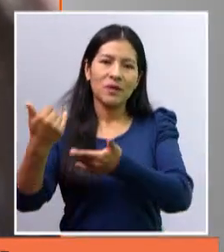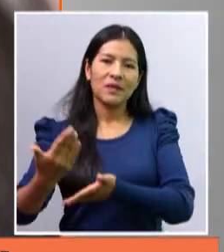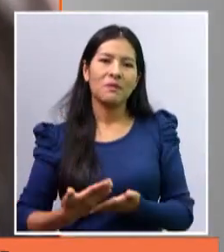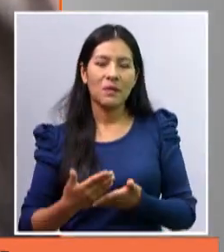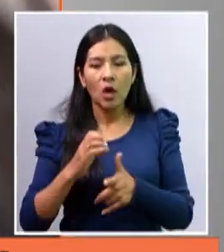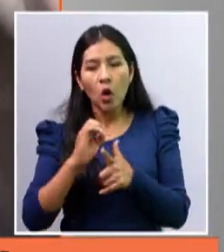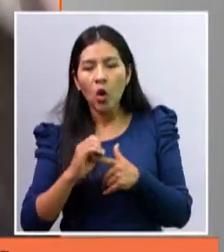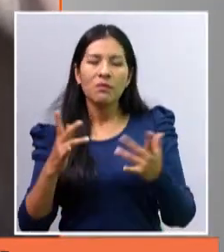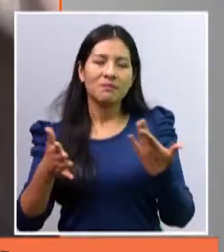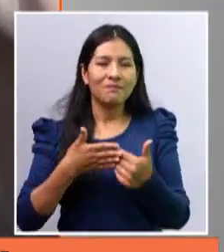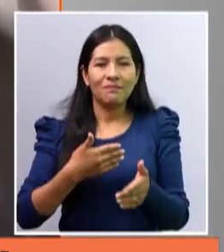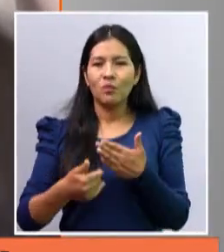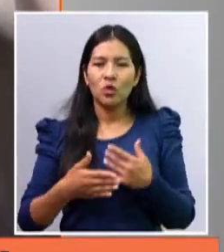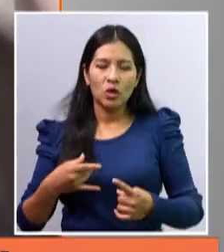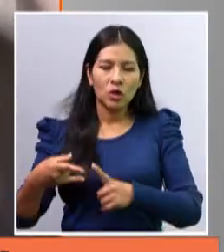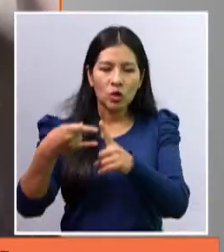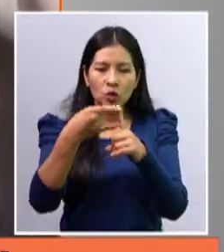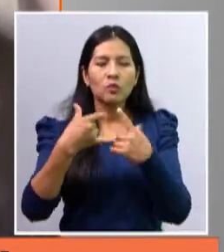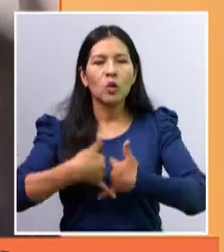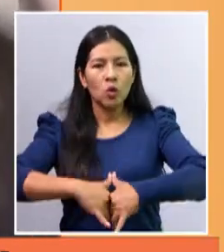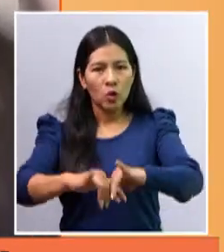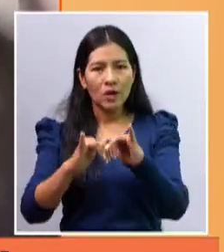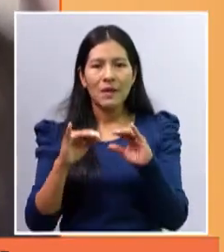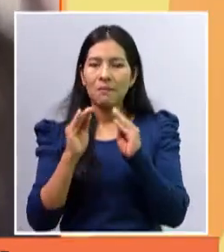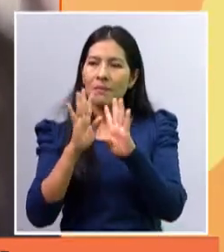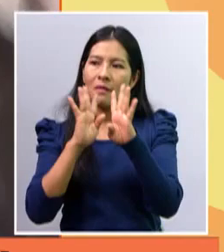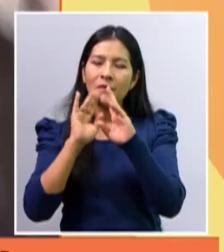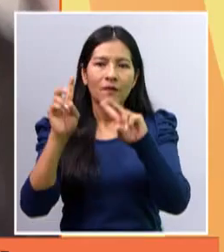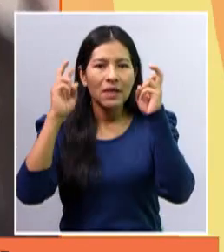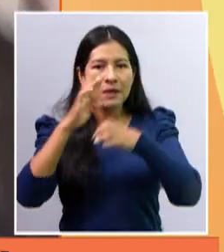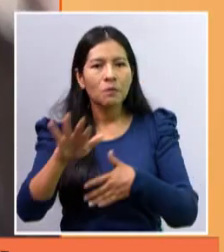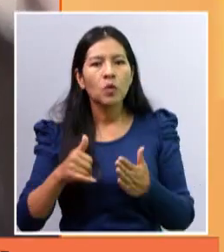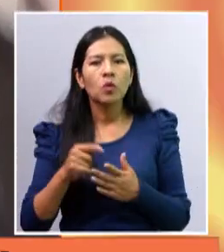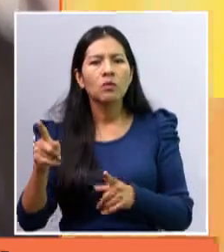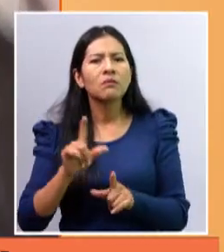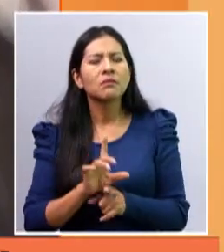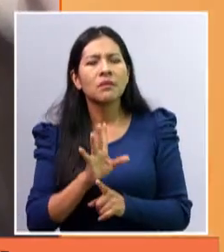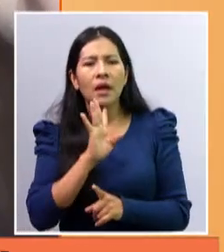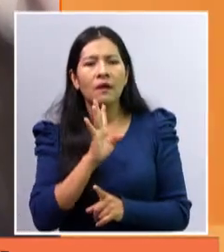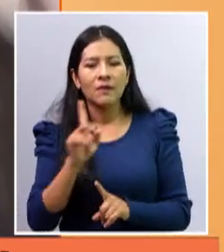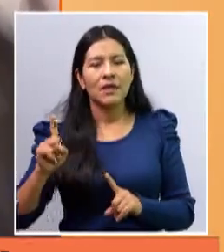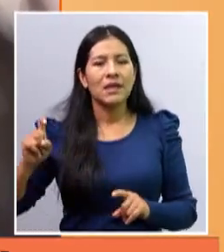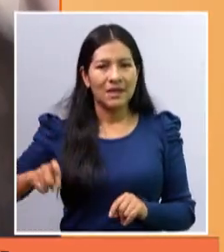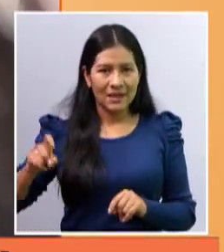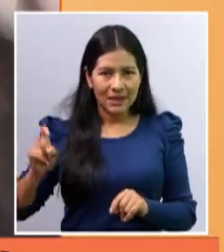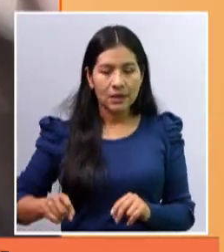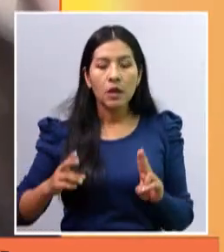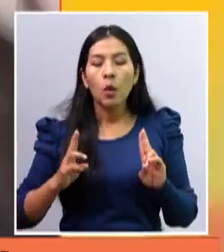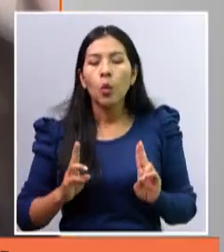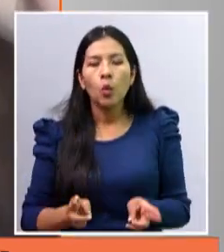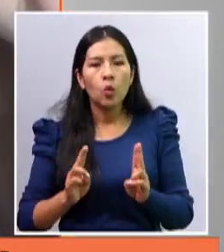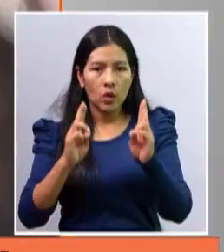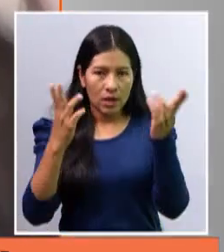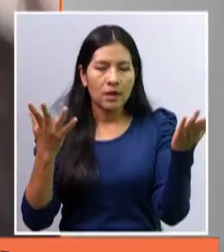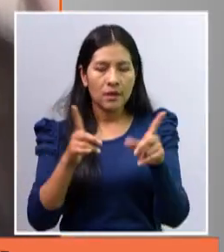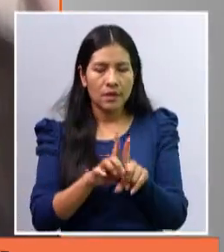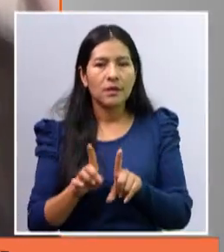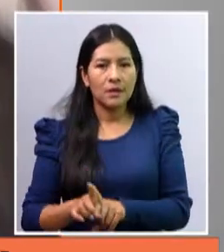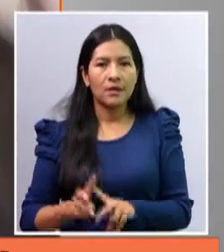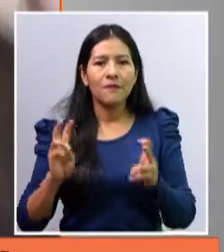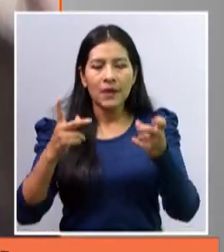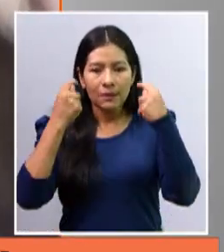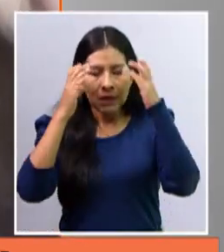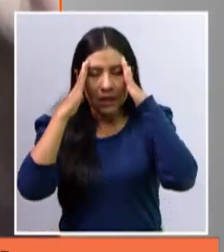si no lo hacemos Igual por zoom para poder hablar de todos estos temas que estás comentando que son necesarios que son urgentes también para poder